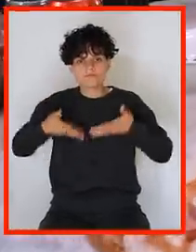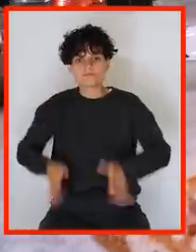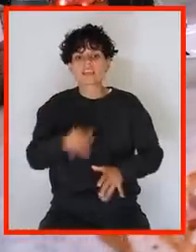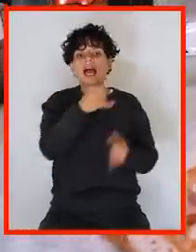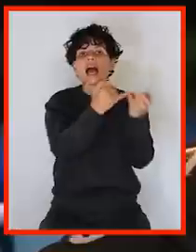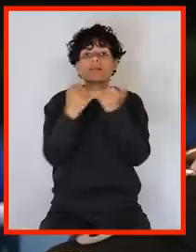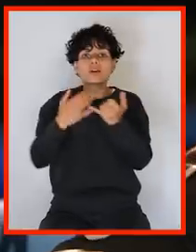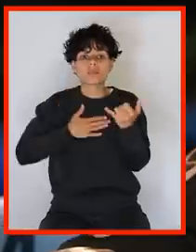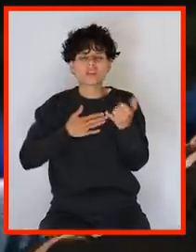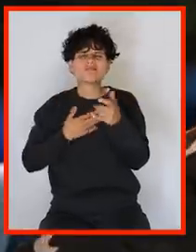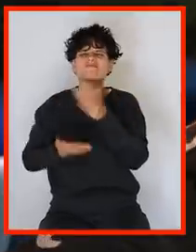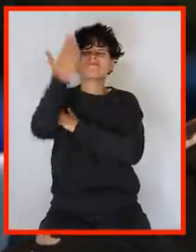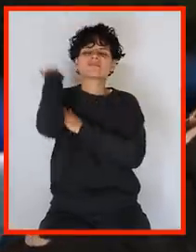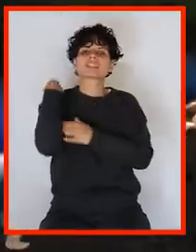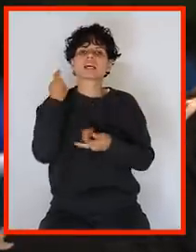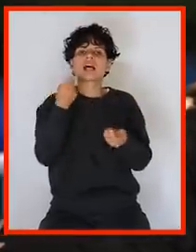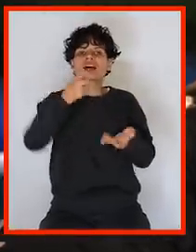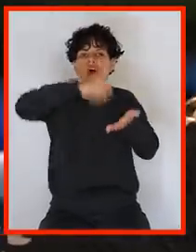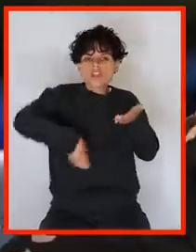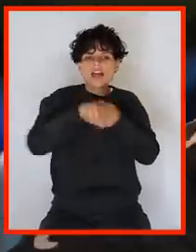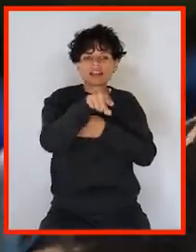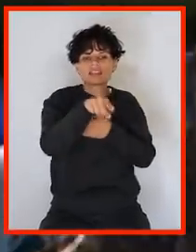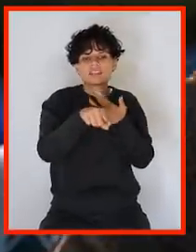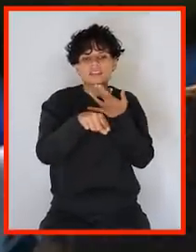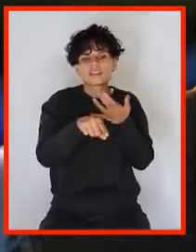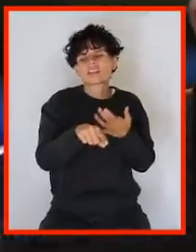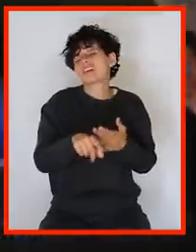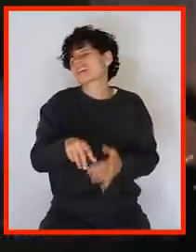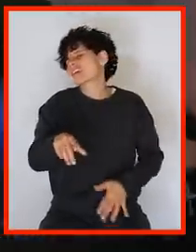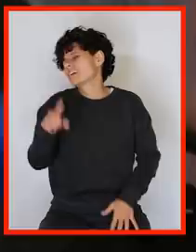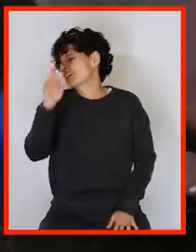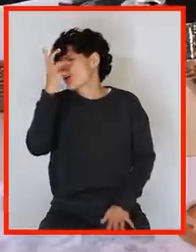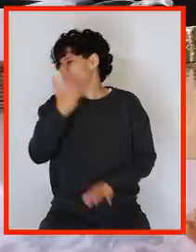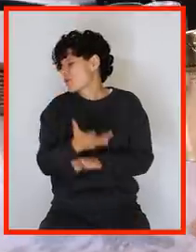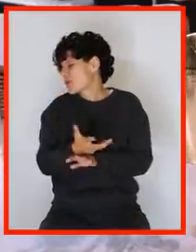amigos míos. No, wey. Te contrataron para una. Para que fuera a tocar. ¡Ah, no!